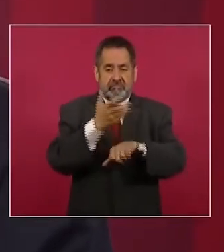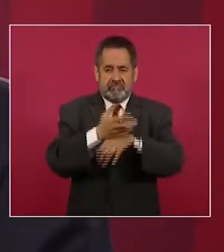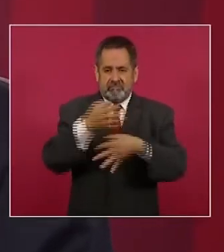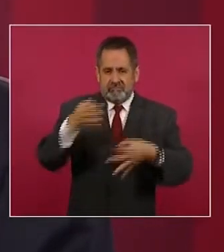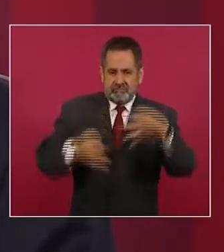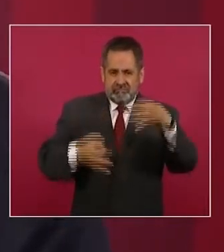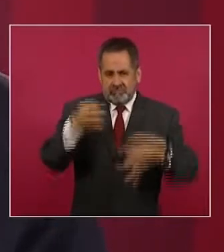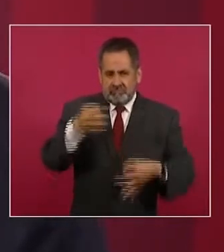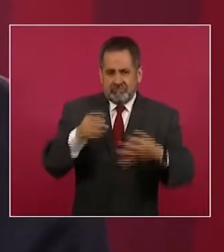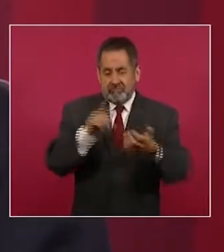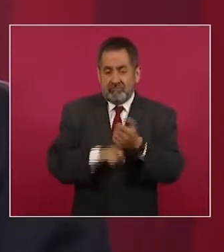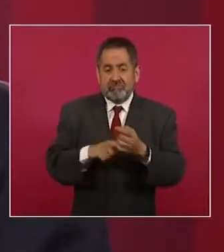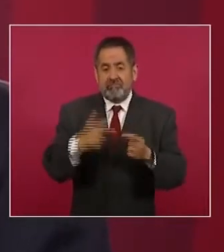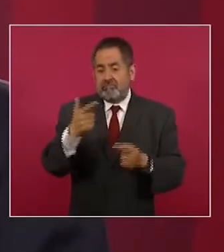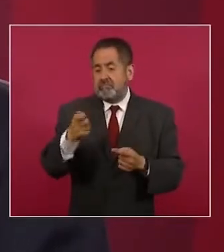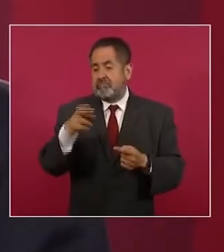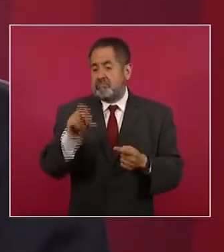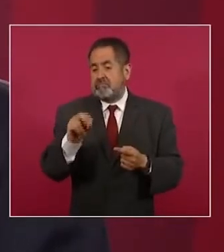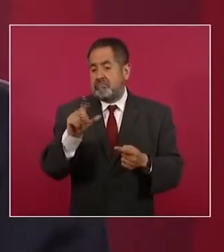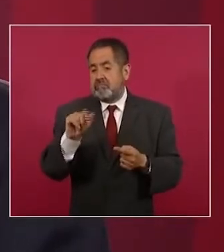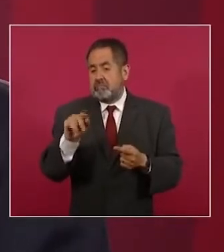Genaro García Luna. Otro.